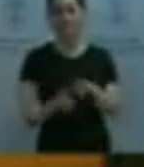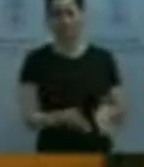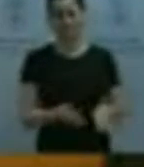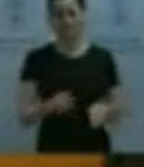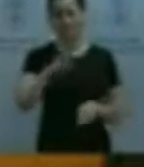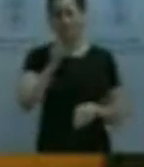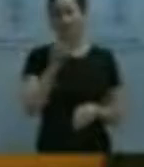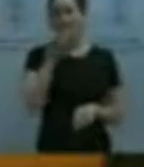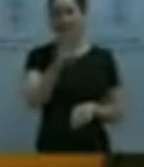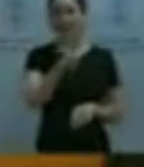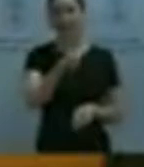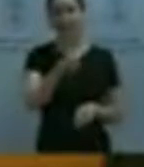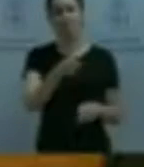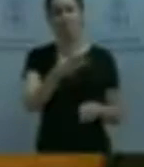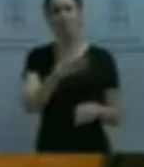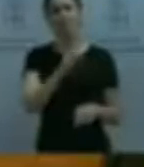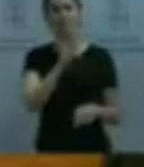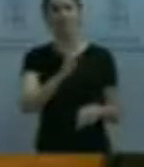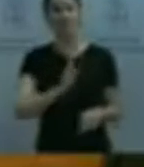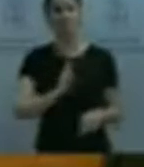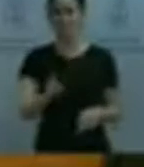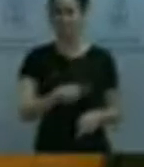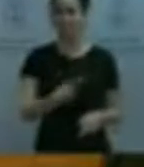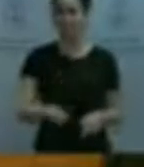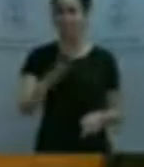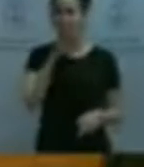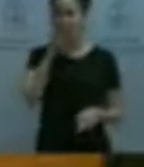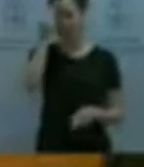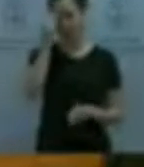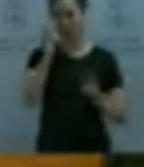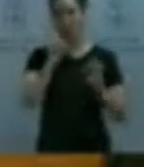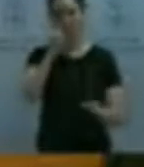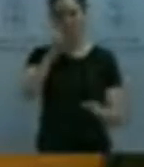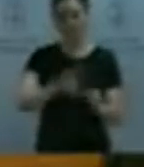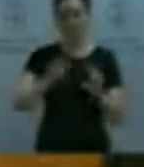que sí, porque, como es miembro del Consejo de Gobierno, habrá visto el expediente. Y es